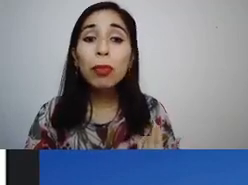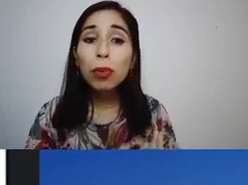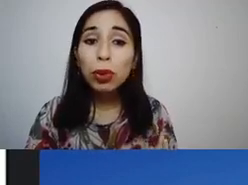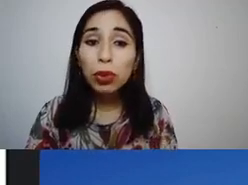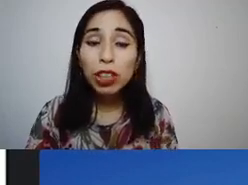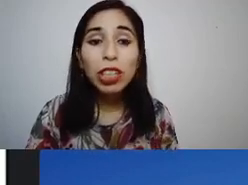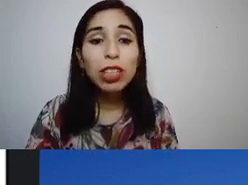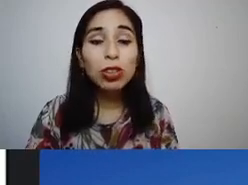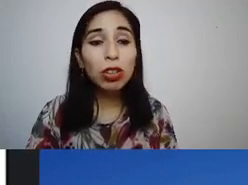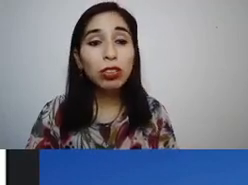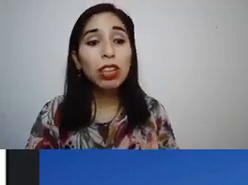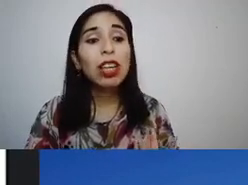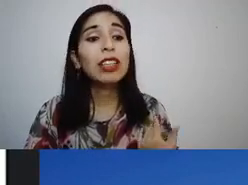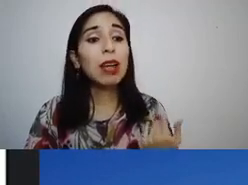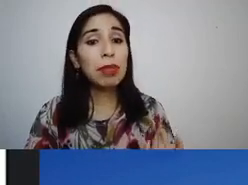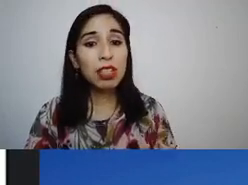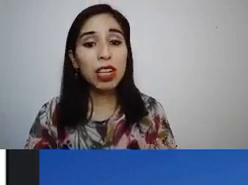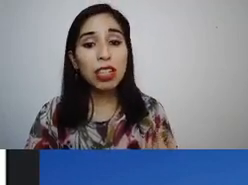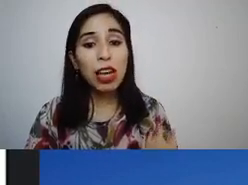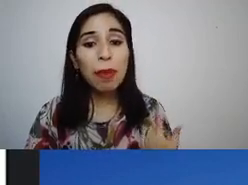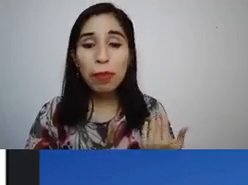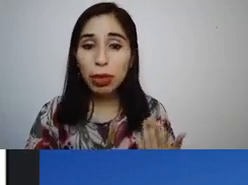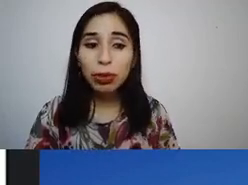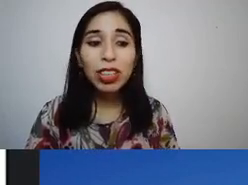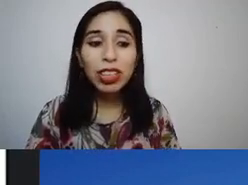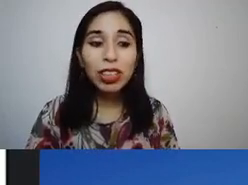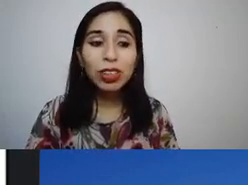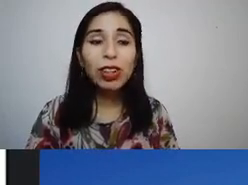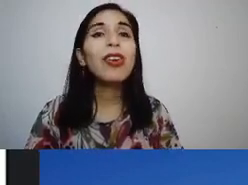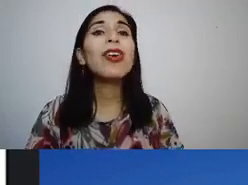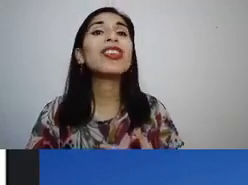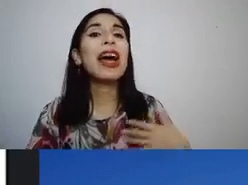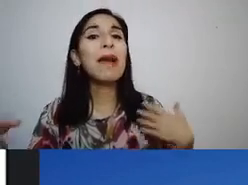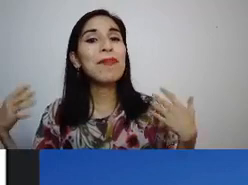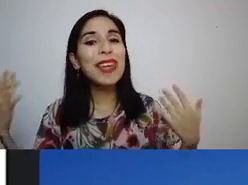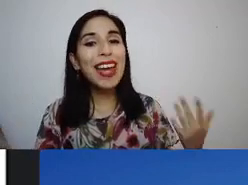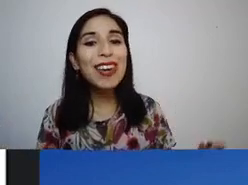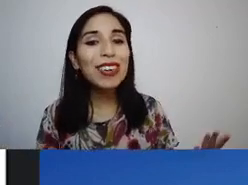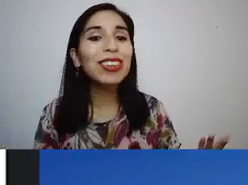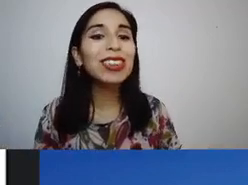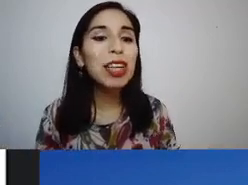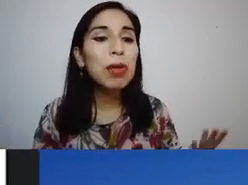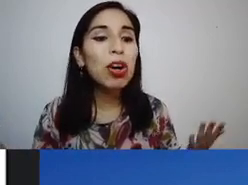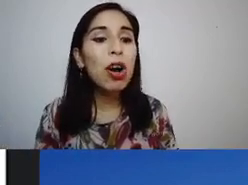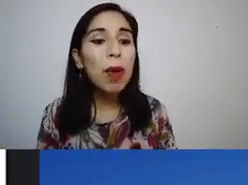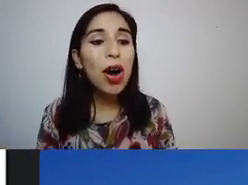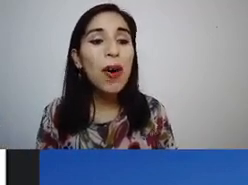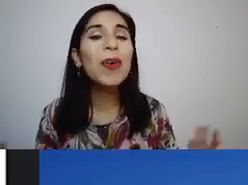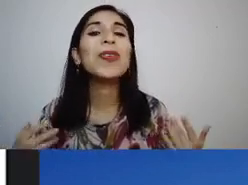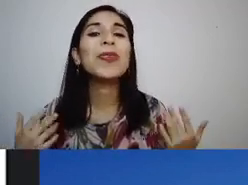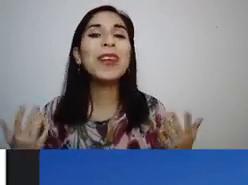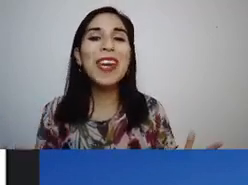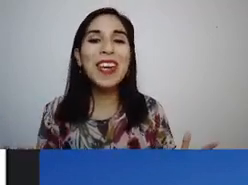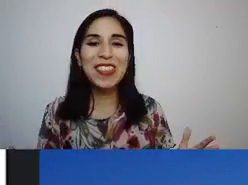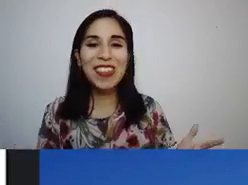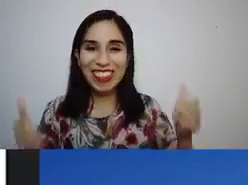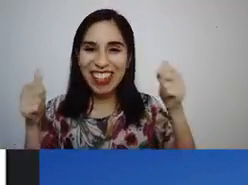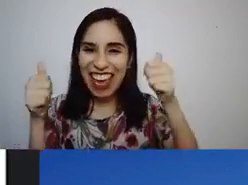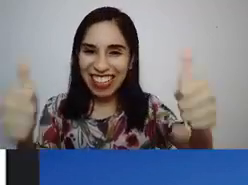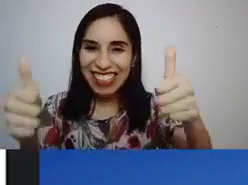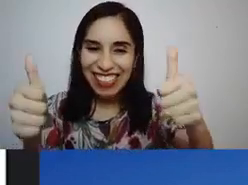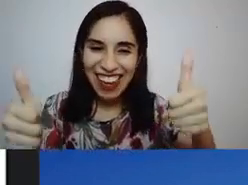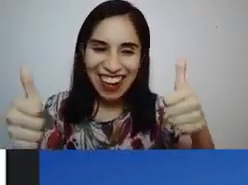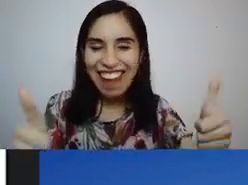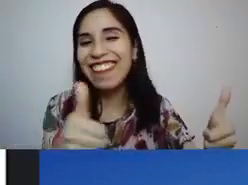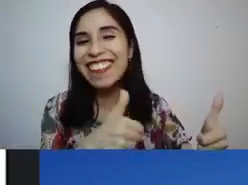botón de inicio también se le llama menú de inicio o también lo conocemos como windows